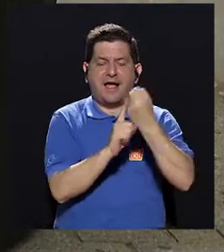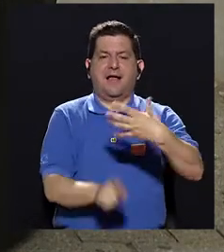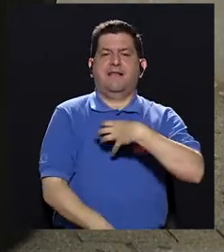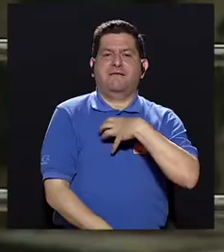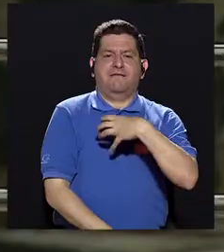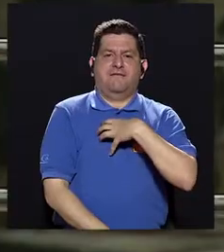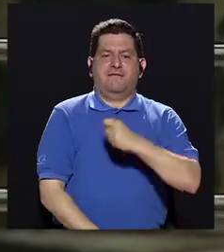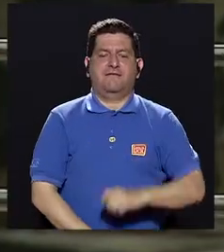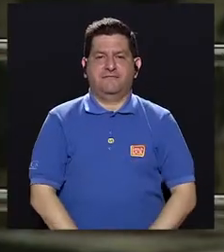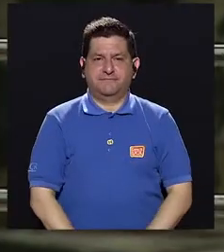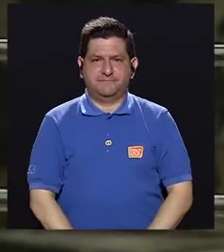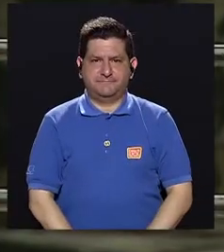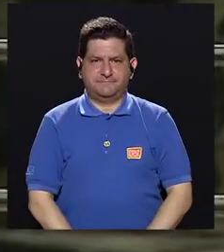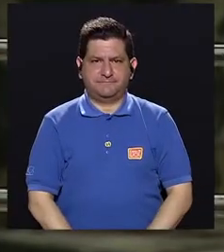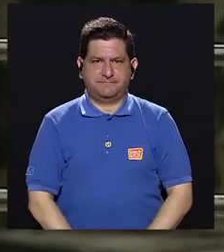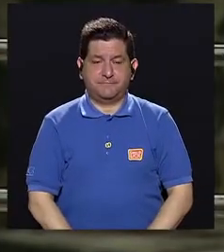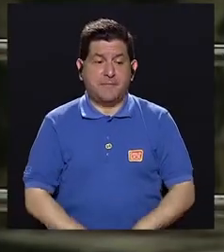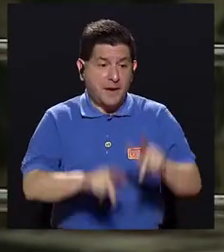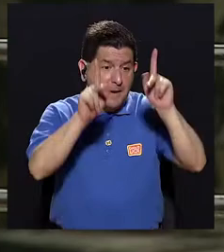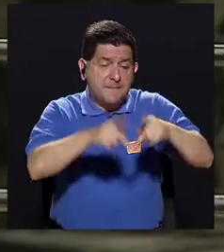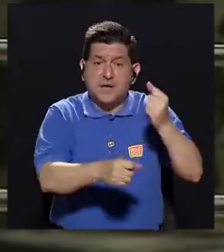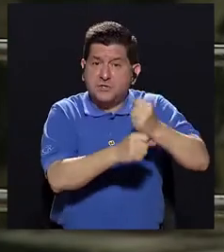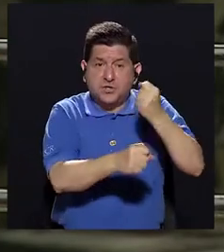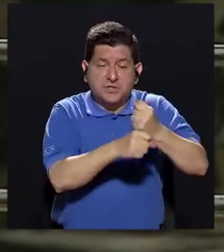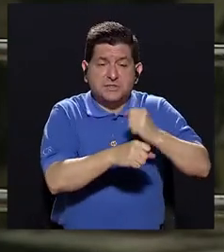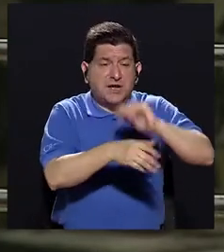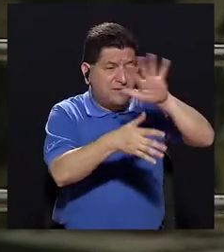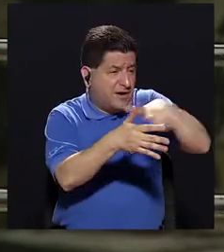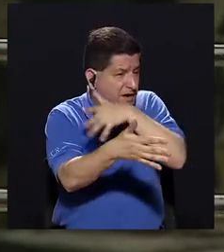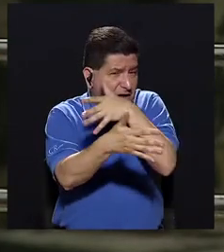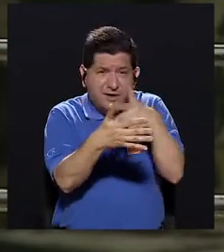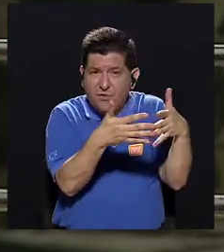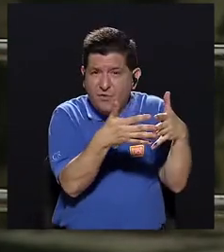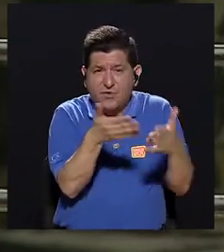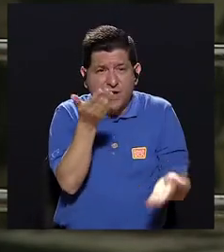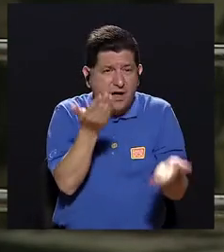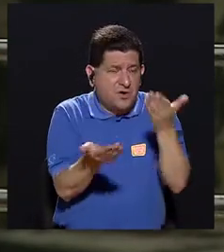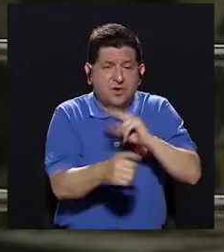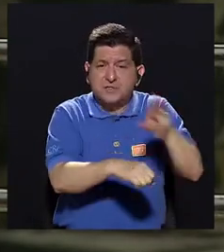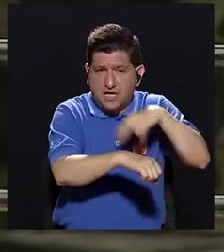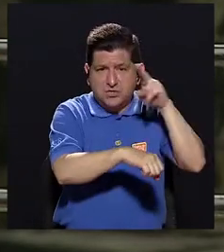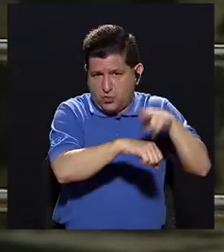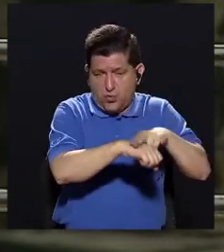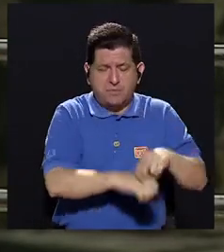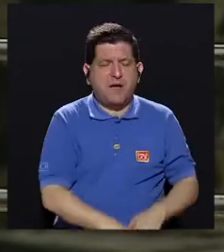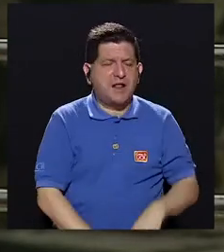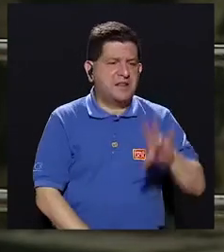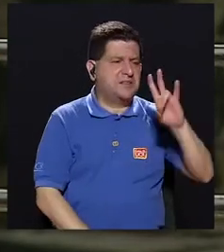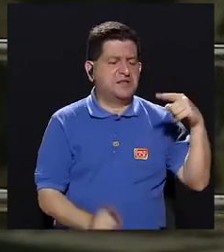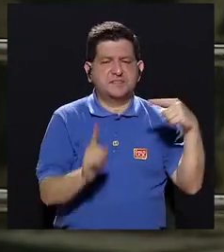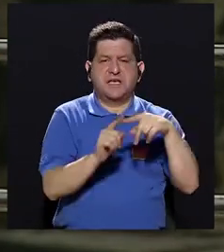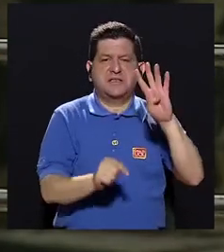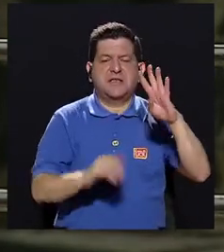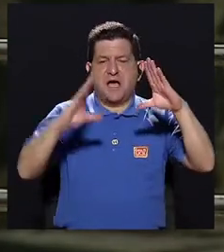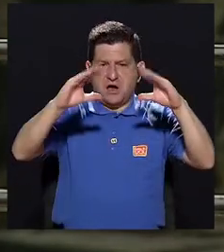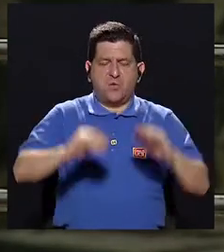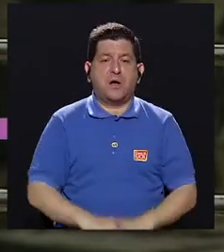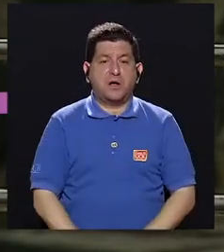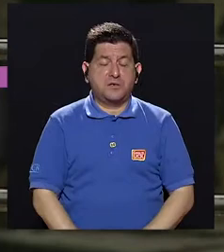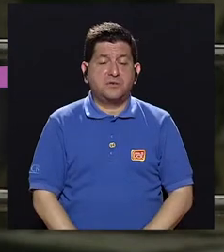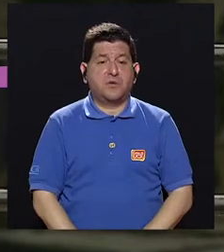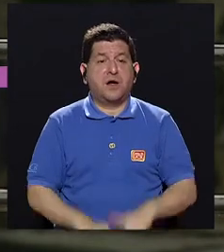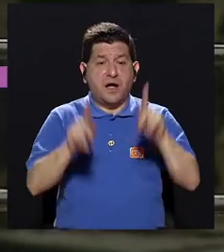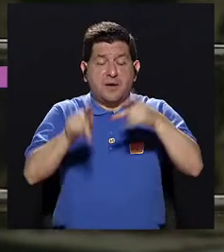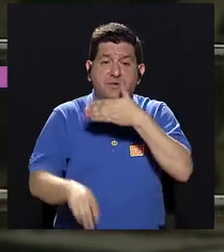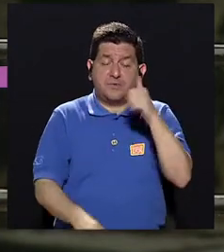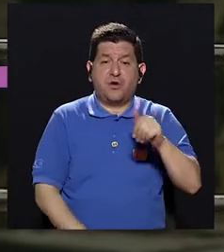condiciones, ¿verdad? Hay personas que trabajan en horario un poco, el horario normal, digamos, de 7 a 4. A algunas personas les sirve